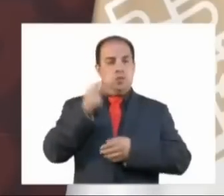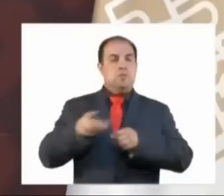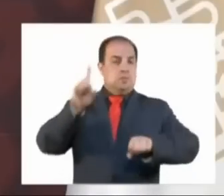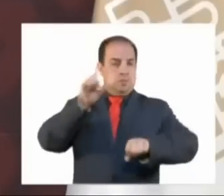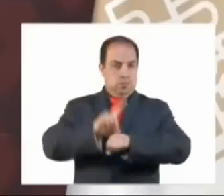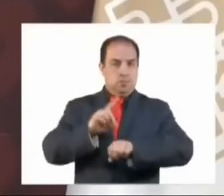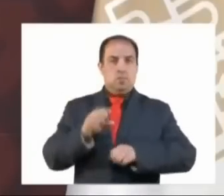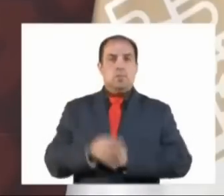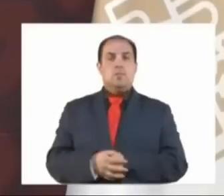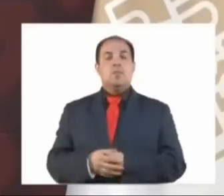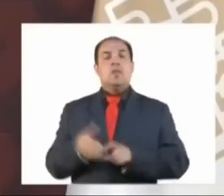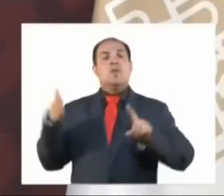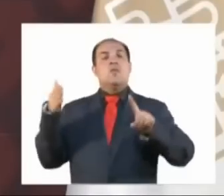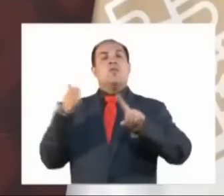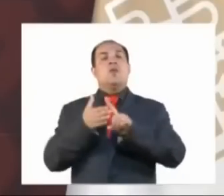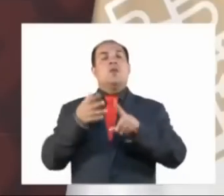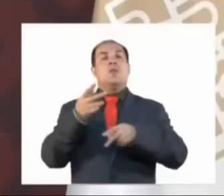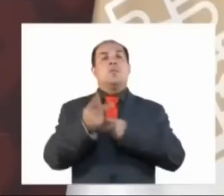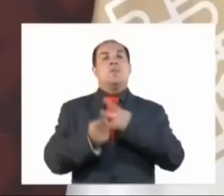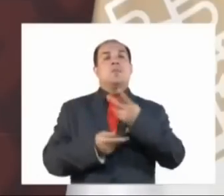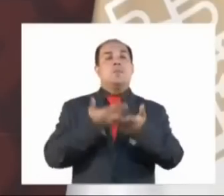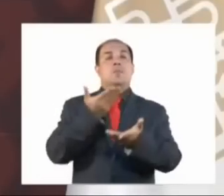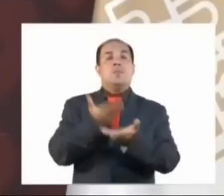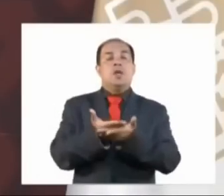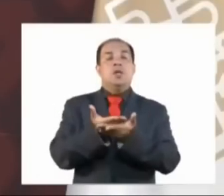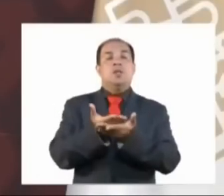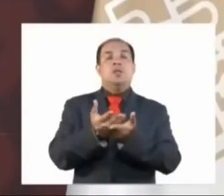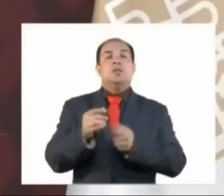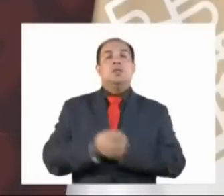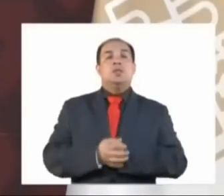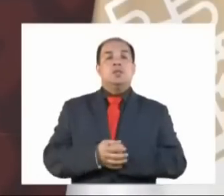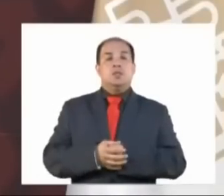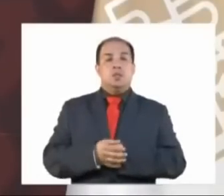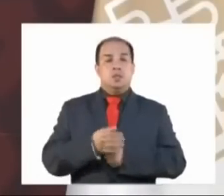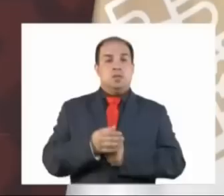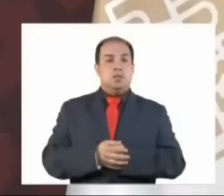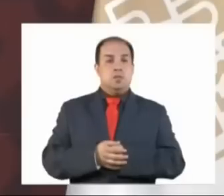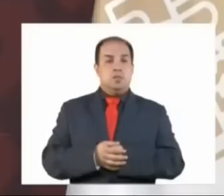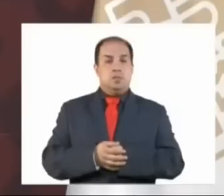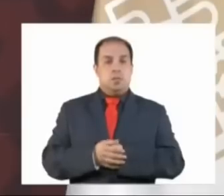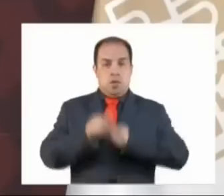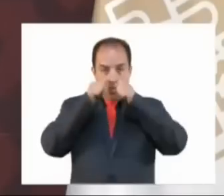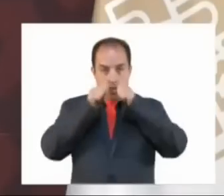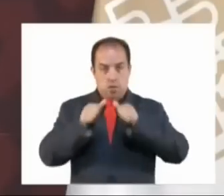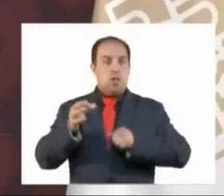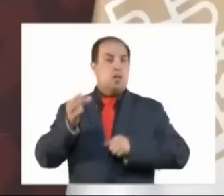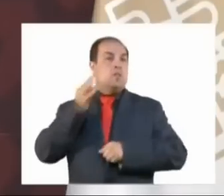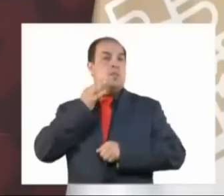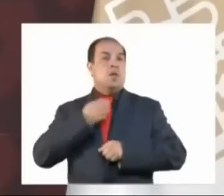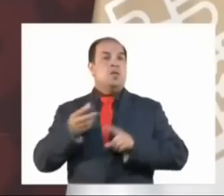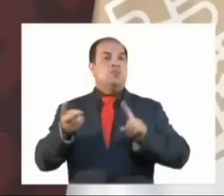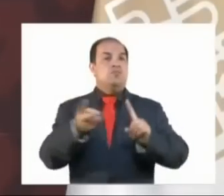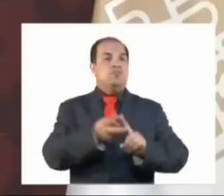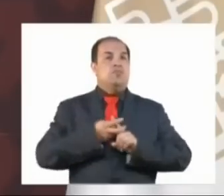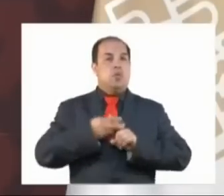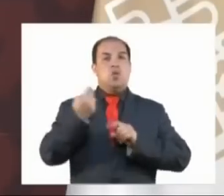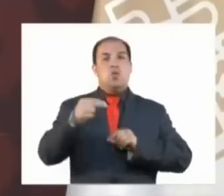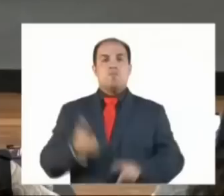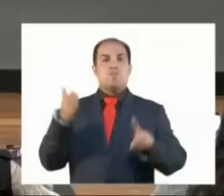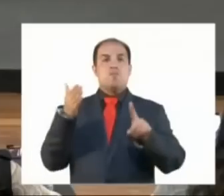con prestaciones de servicios para la Fiscalía de Delito de Secuestro denominada Fuerza